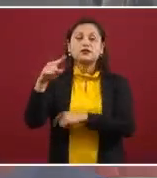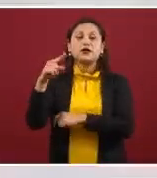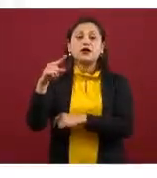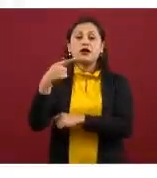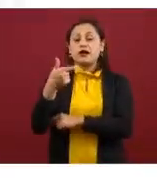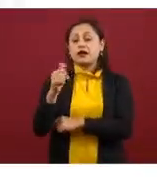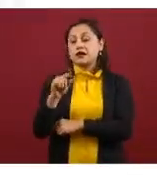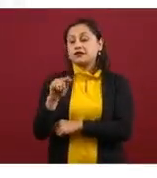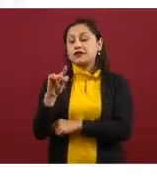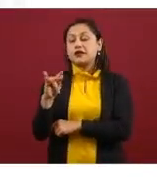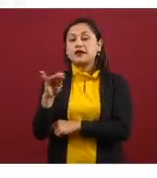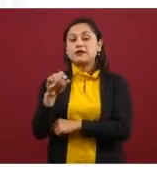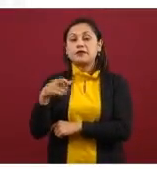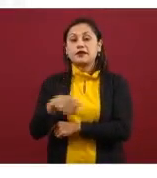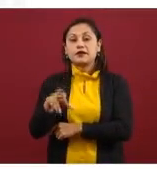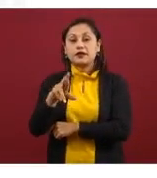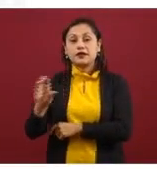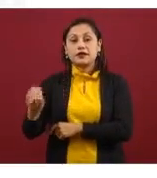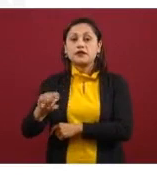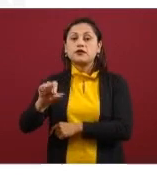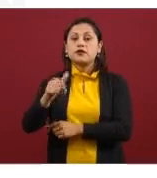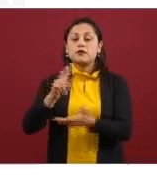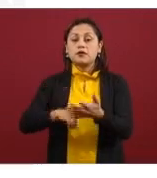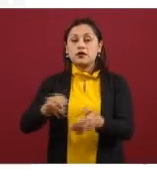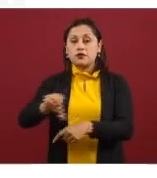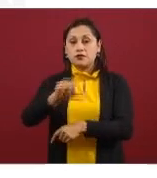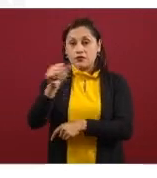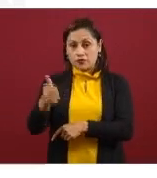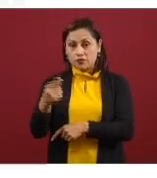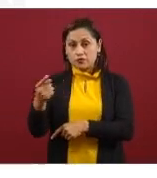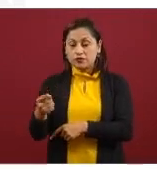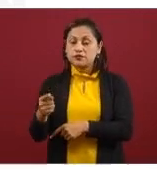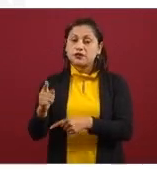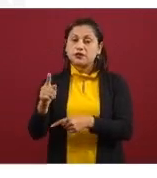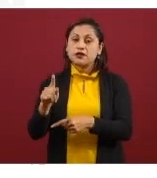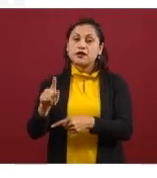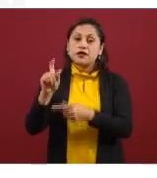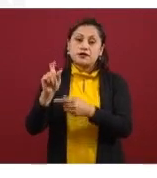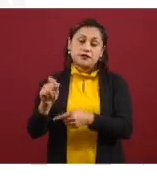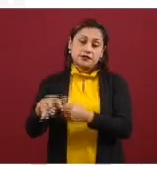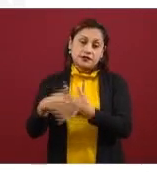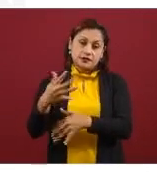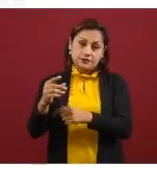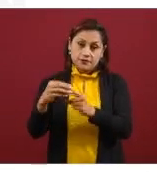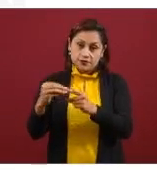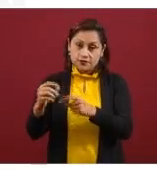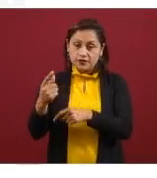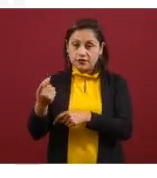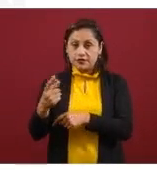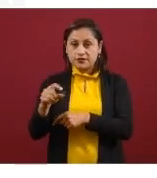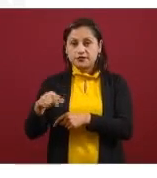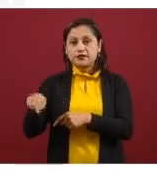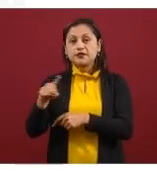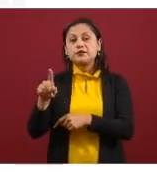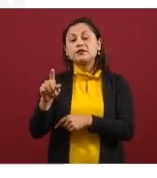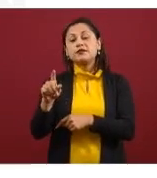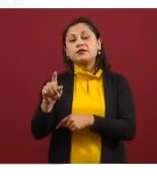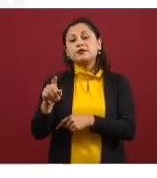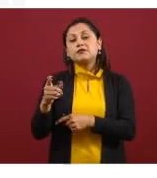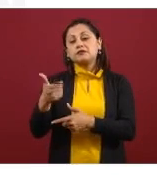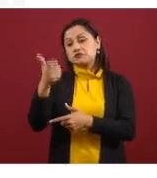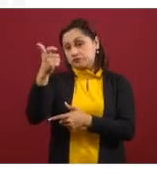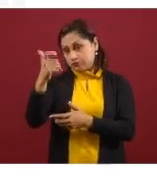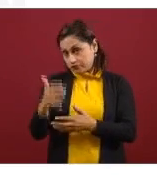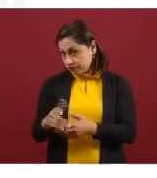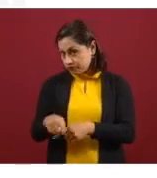Solidaridad Quintana Roo, 11 pesos por litro, con un margen de 5 pesos 37 centavos. La más económica, que se ha mantenido